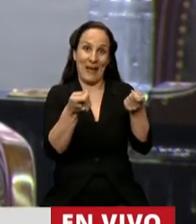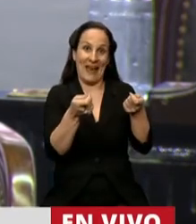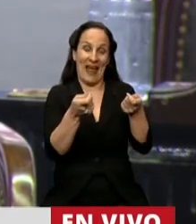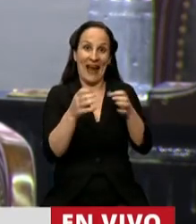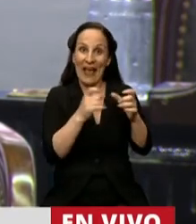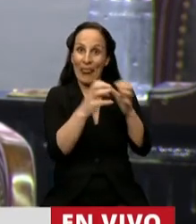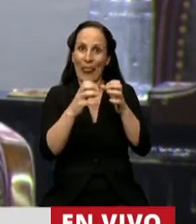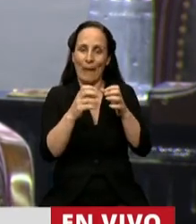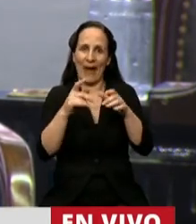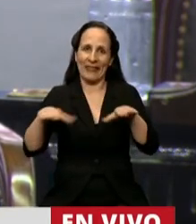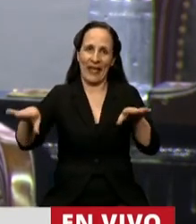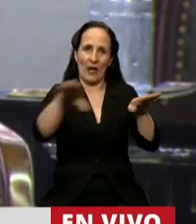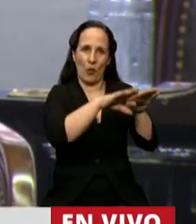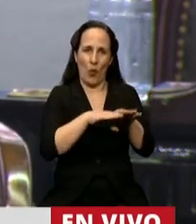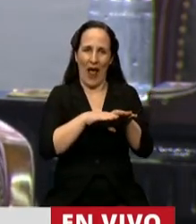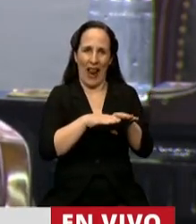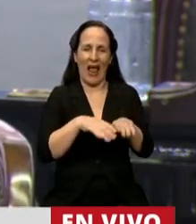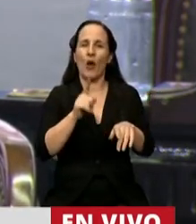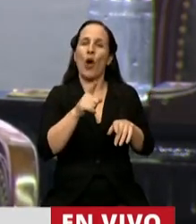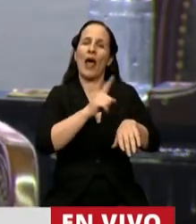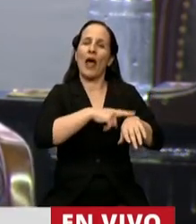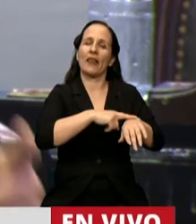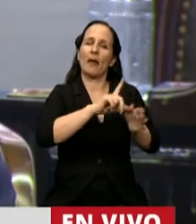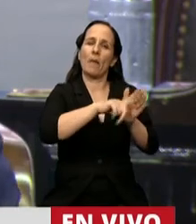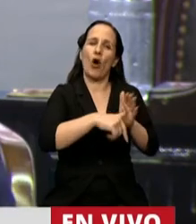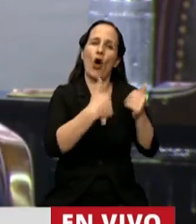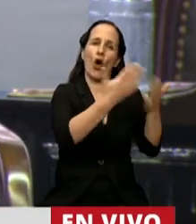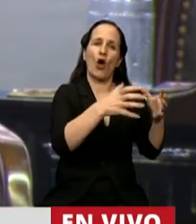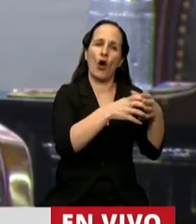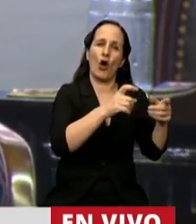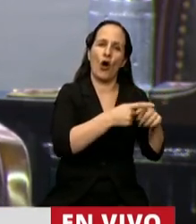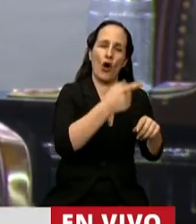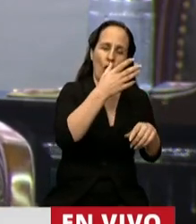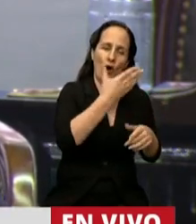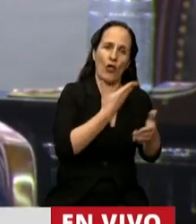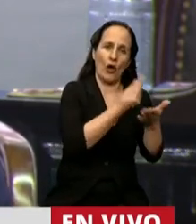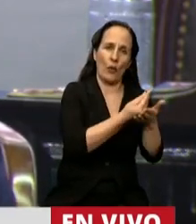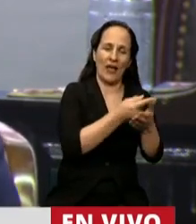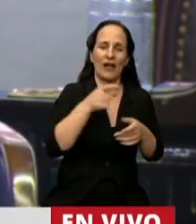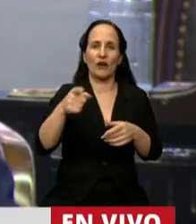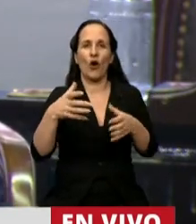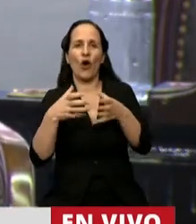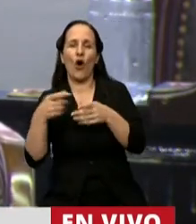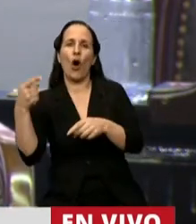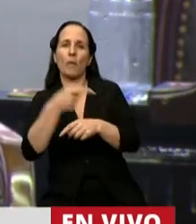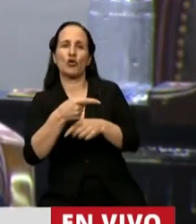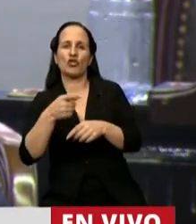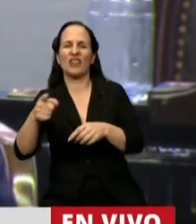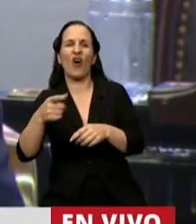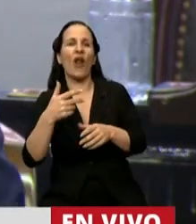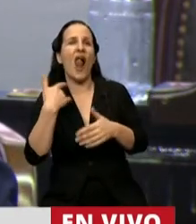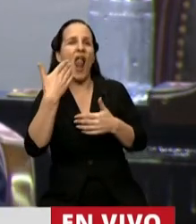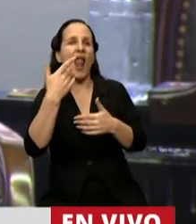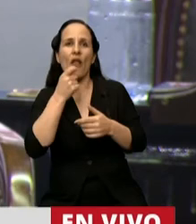con ecuanimidad. Que no sea arbitraria, que no le dé más minutos a los oficialistas y le corte la palabra a los opositores porque no le gusta lo que le